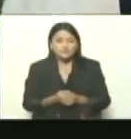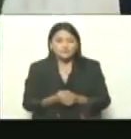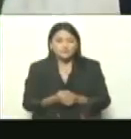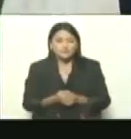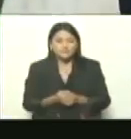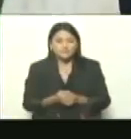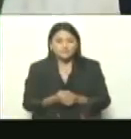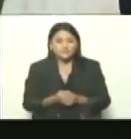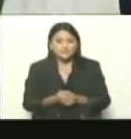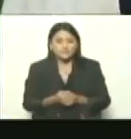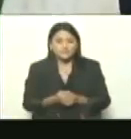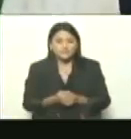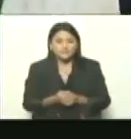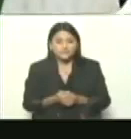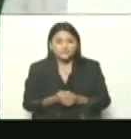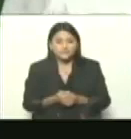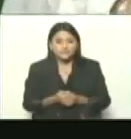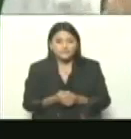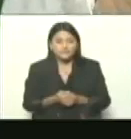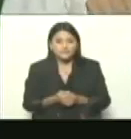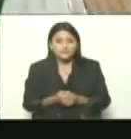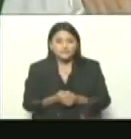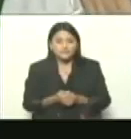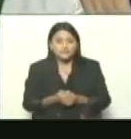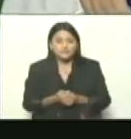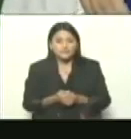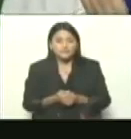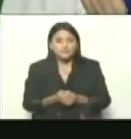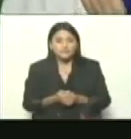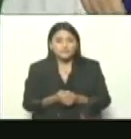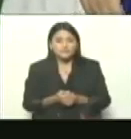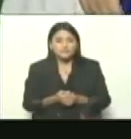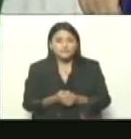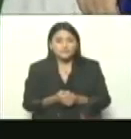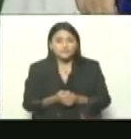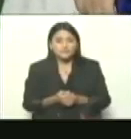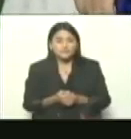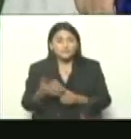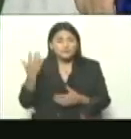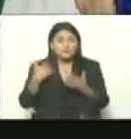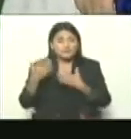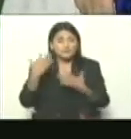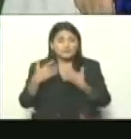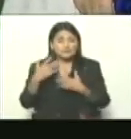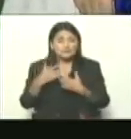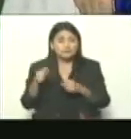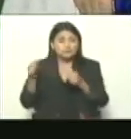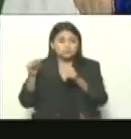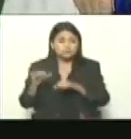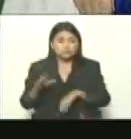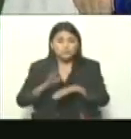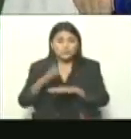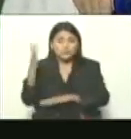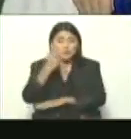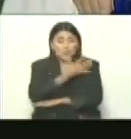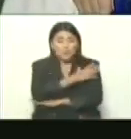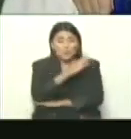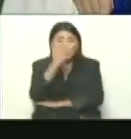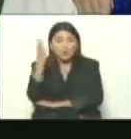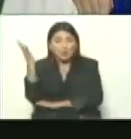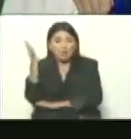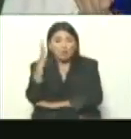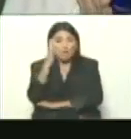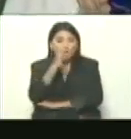que de ser un gran sumidero, un gran tanque de carbono, ha pasado con la deforestación, que es uno de los flagelos más